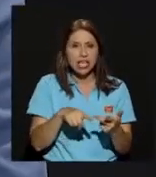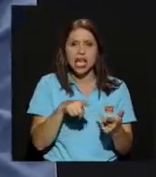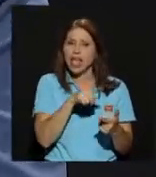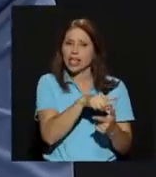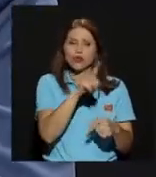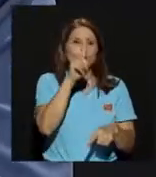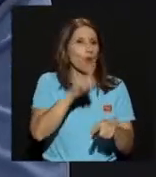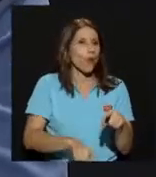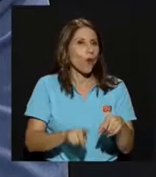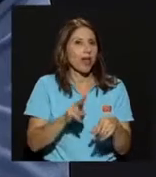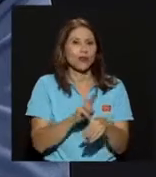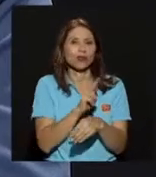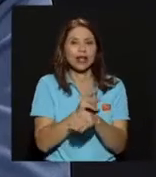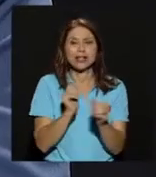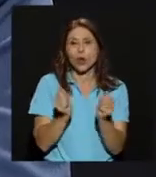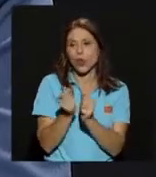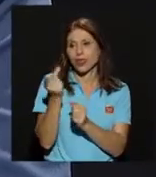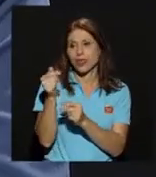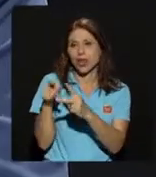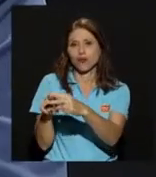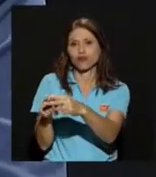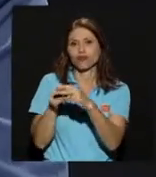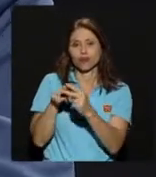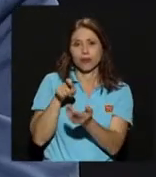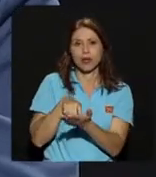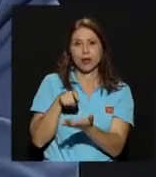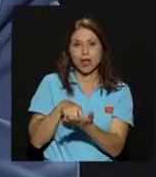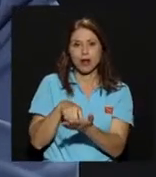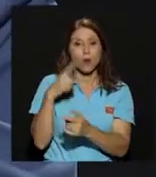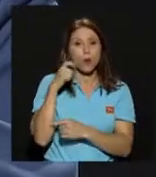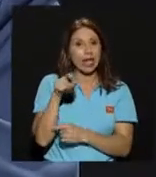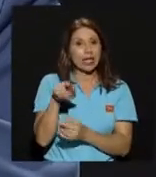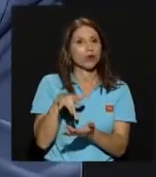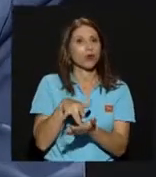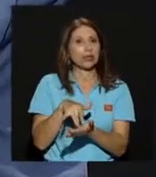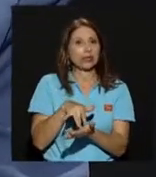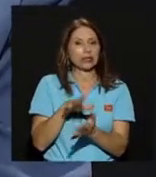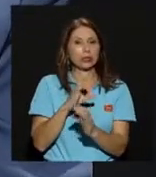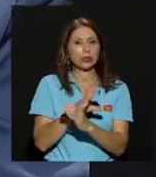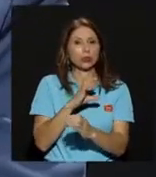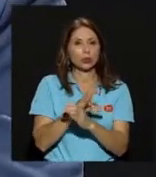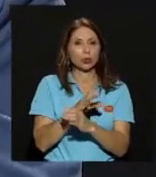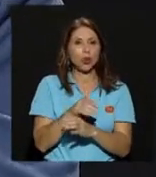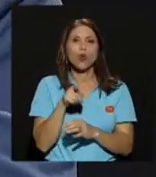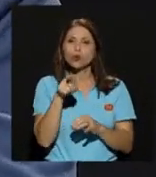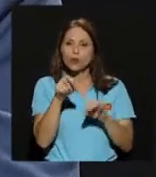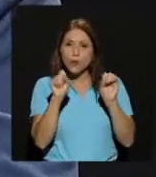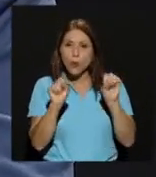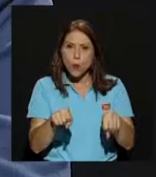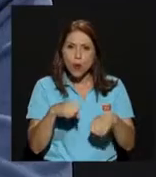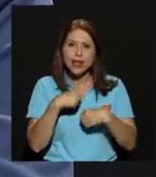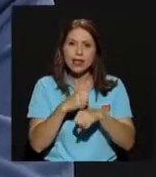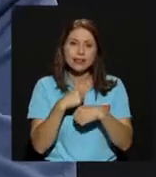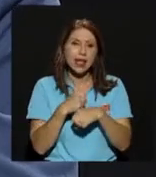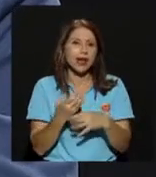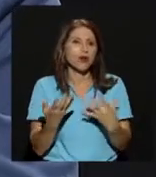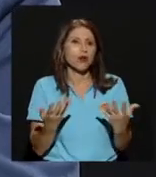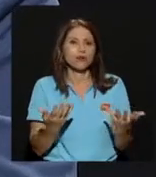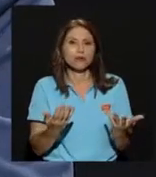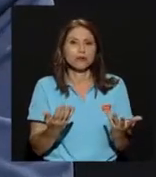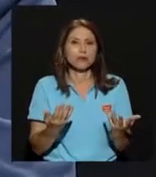endeudamiento porque eso es grave eso es delicado usted puede hacerlo el endeudamiento